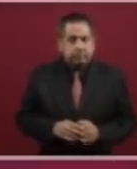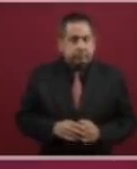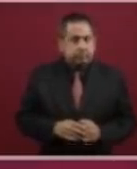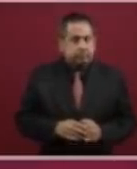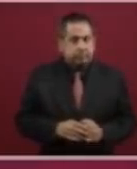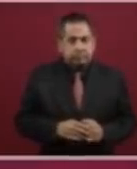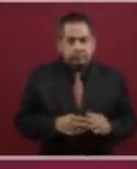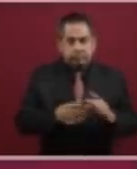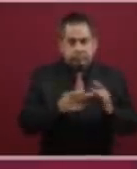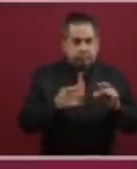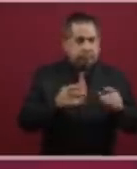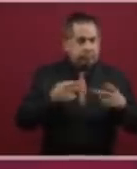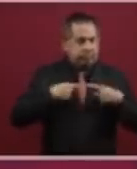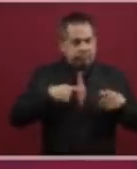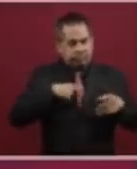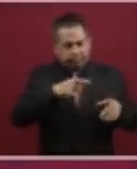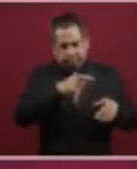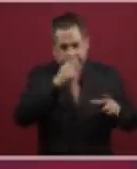laicos, libres pensadores,